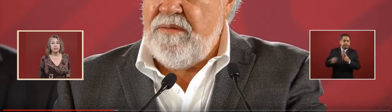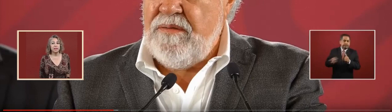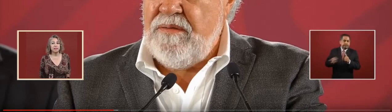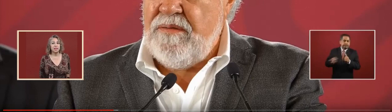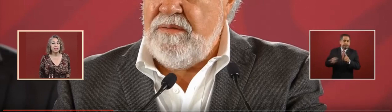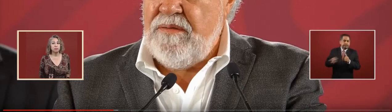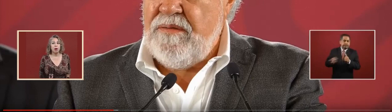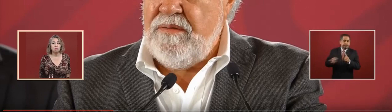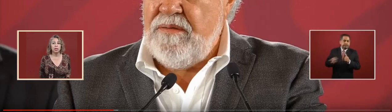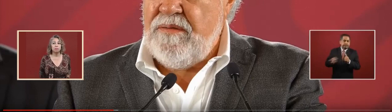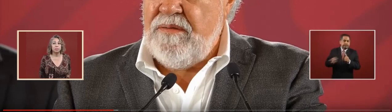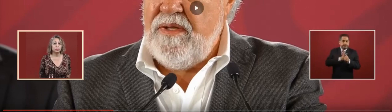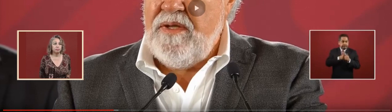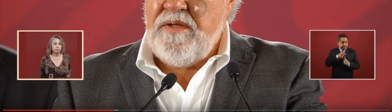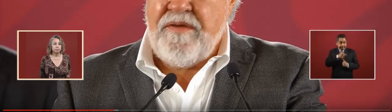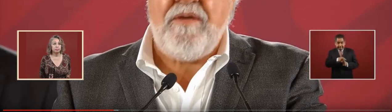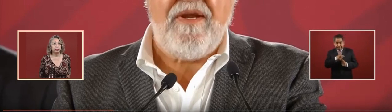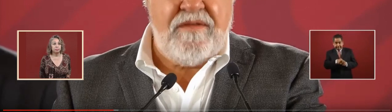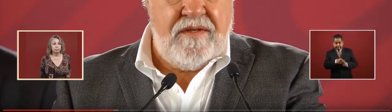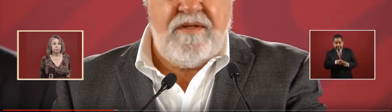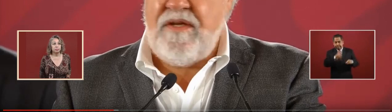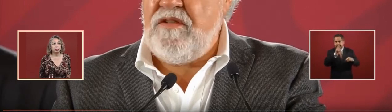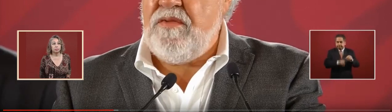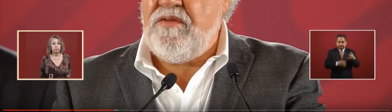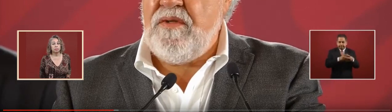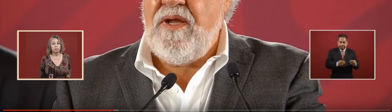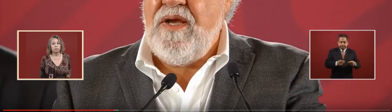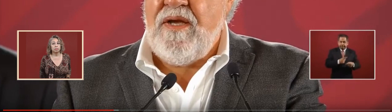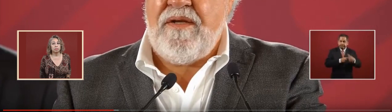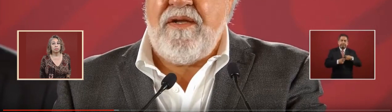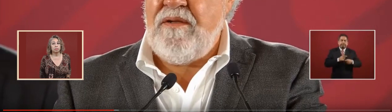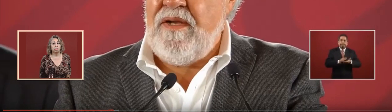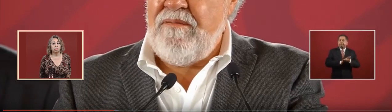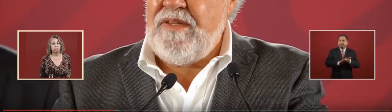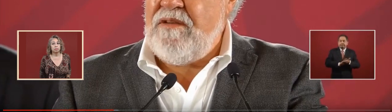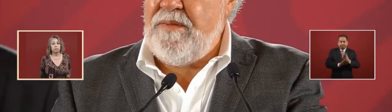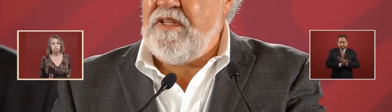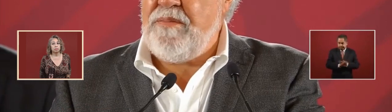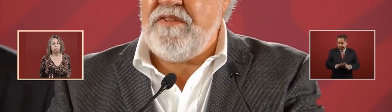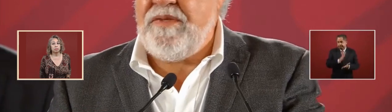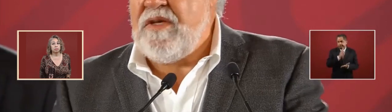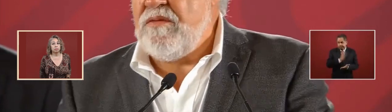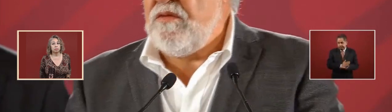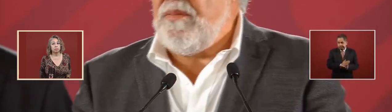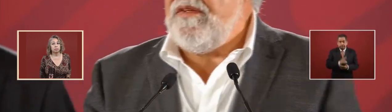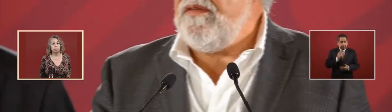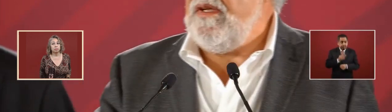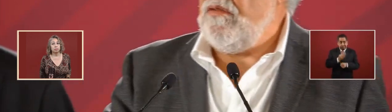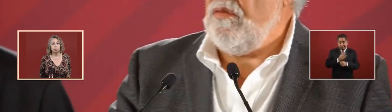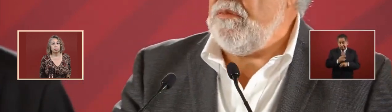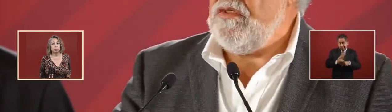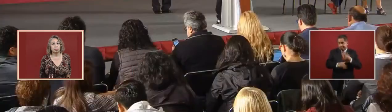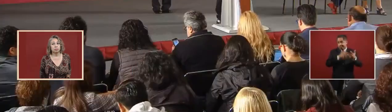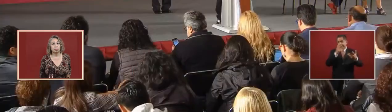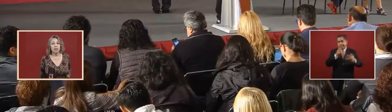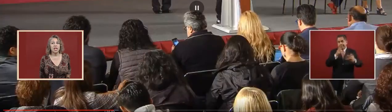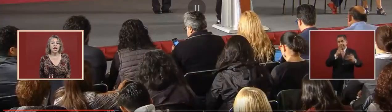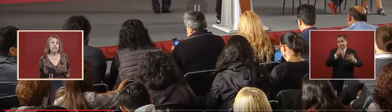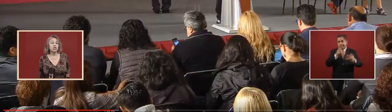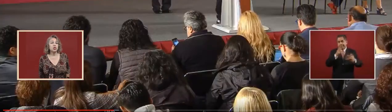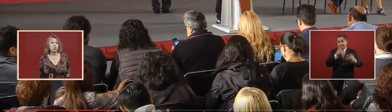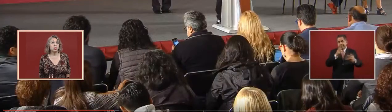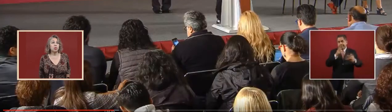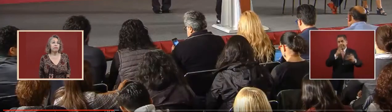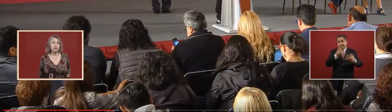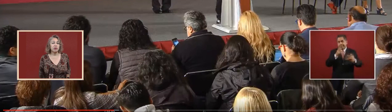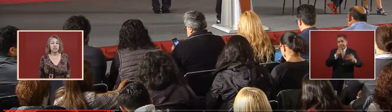to face this problem y revertir la situación a la que lamentablemente precipitado nuestro país en los últimos años. And